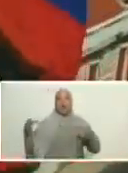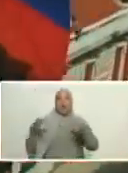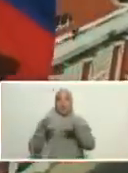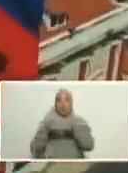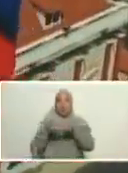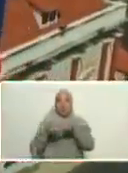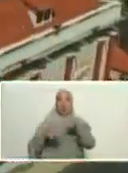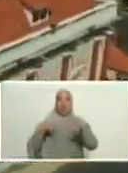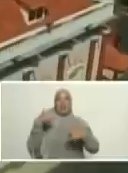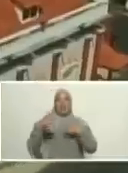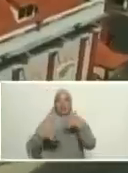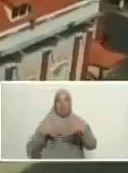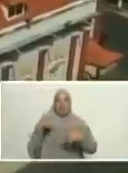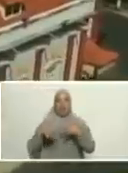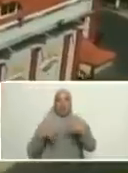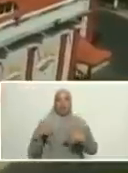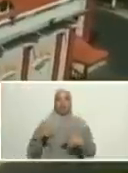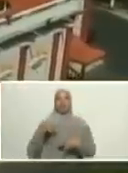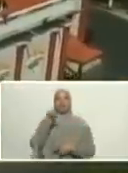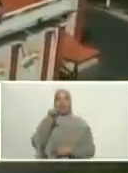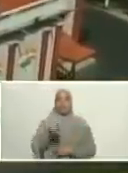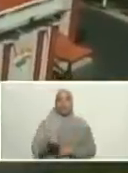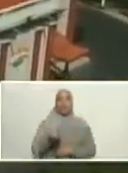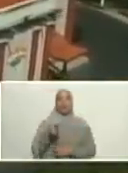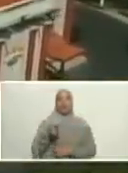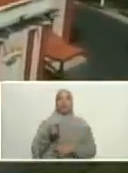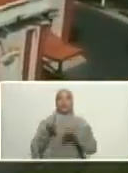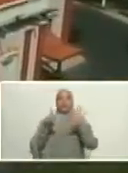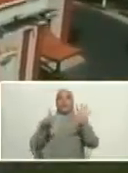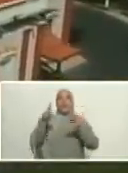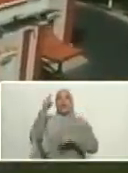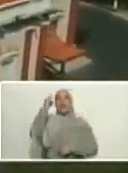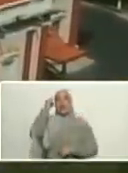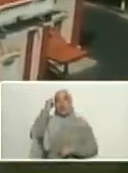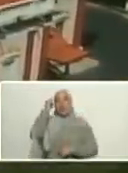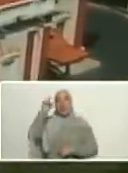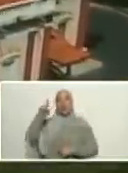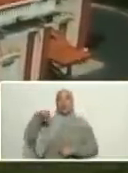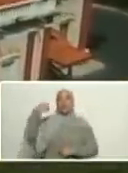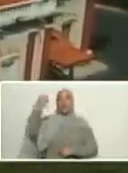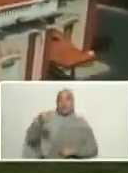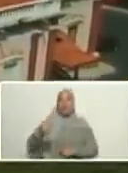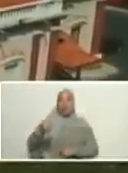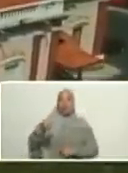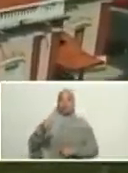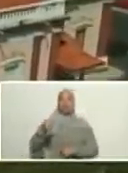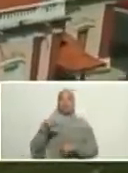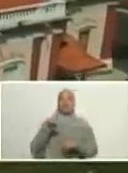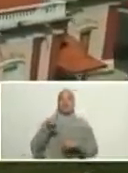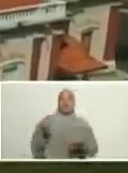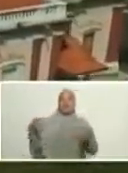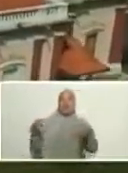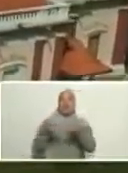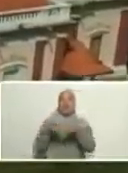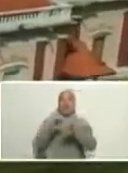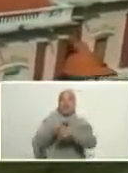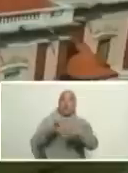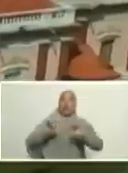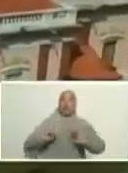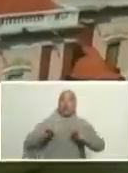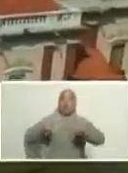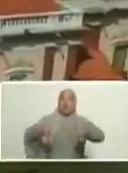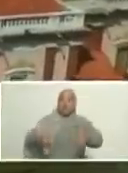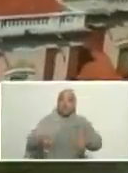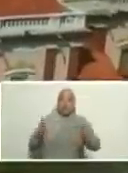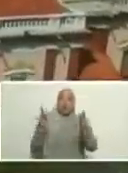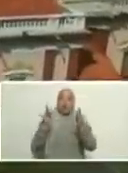bilateral extraordinaria se celebra además 6 días después de que los gobiernos de ambos países pusieran en operación el puente binacional